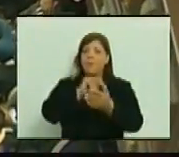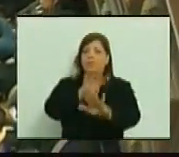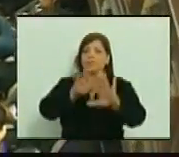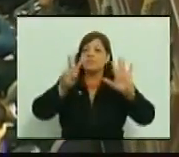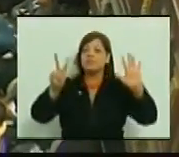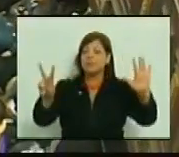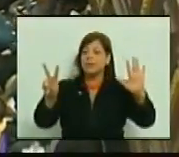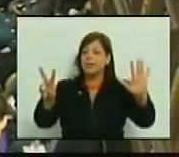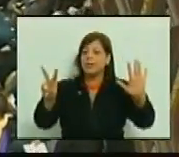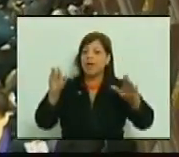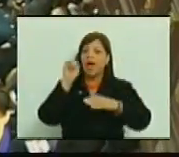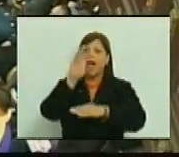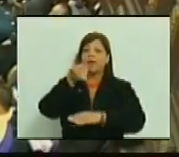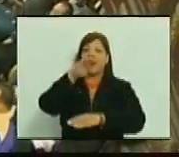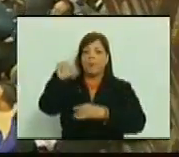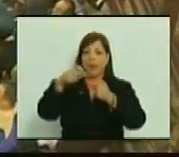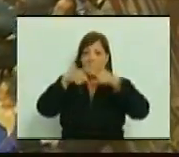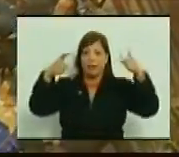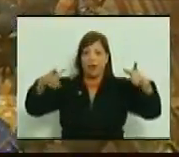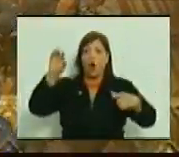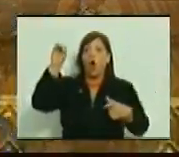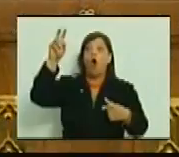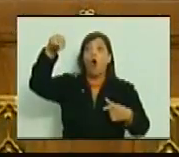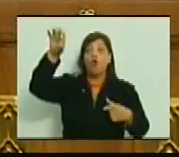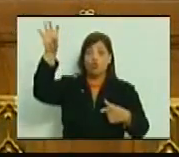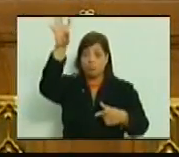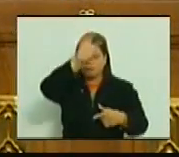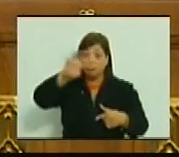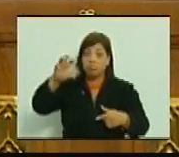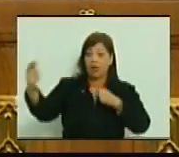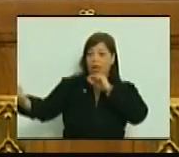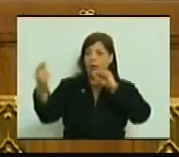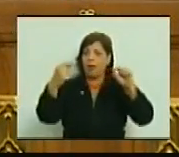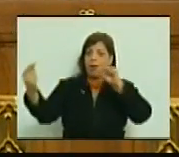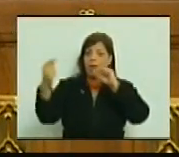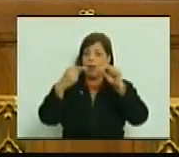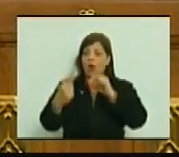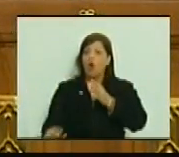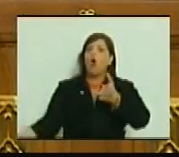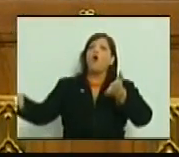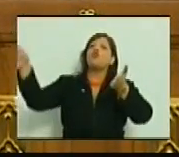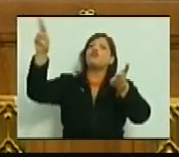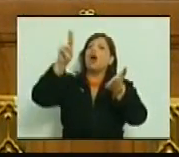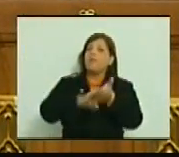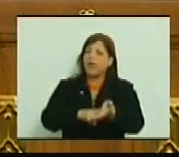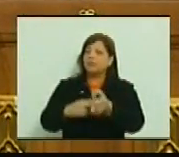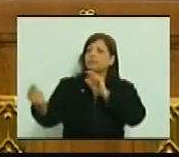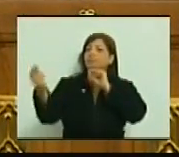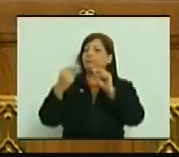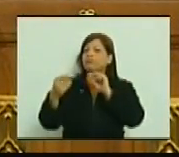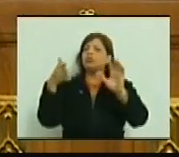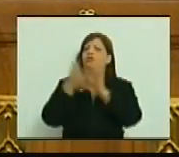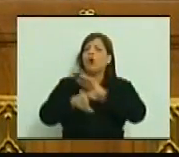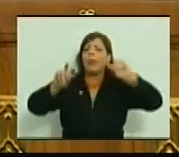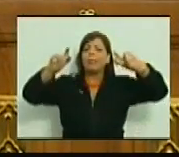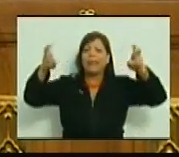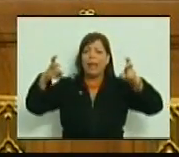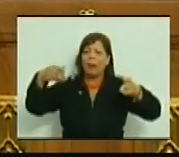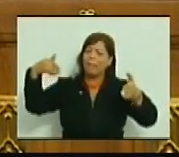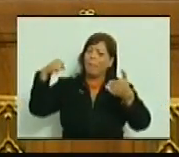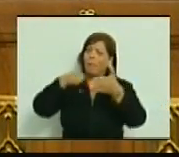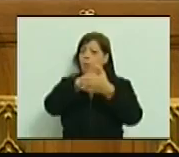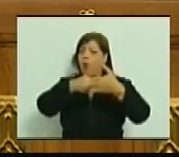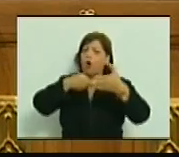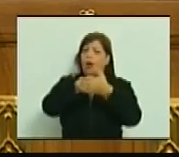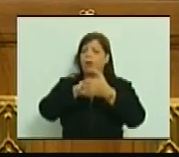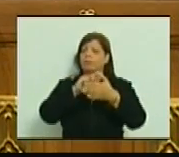2017 la Asamblea General de las Naciones Unidas debatirá por 26ª vez acerca del criminal bloqueo